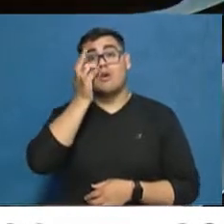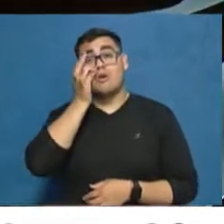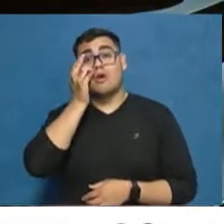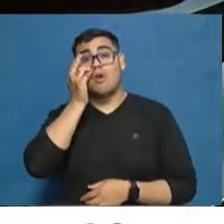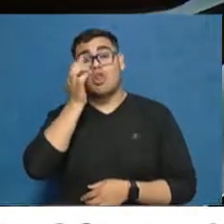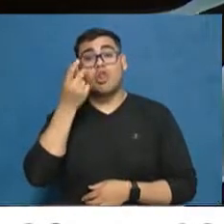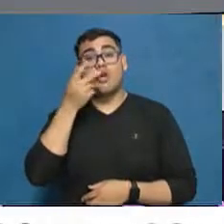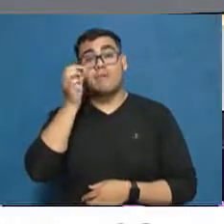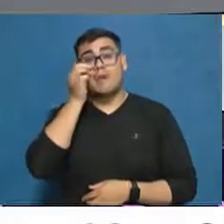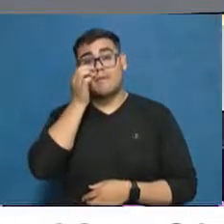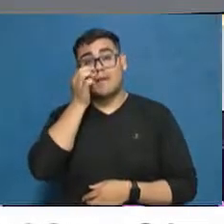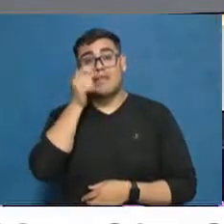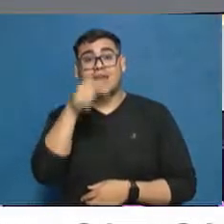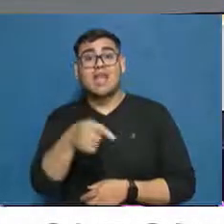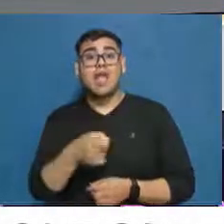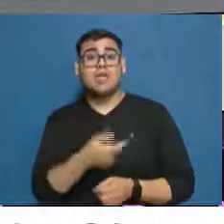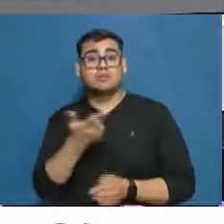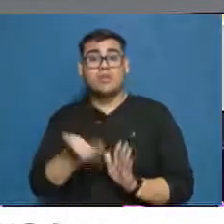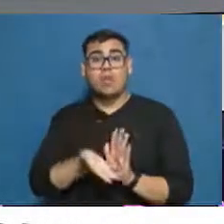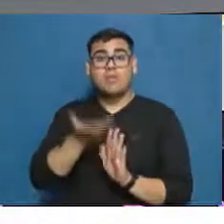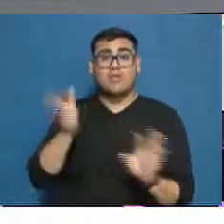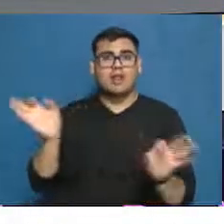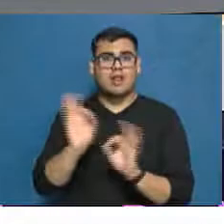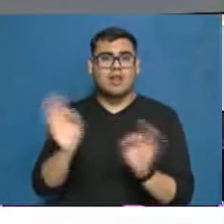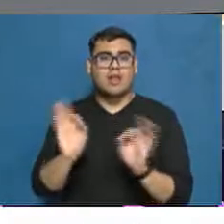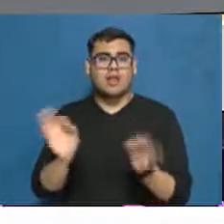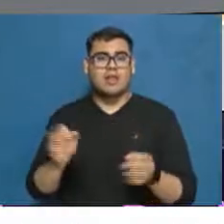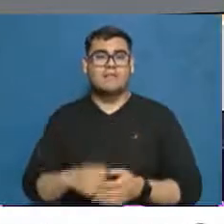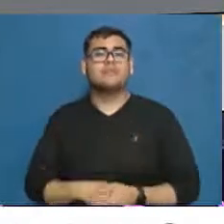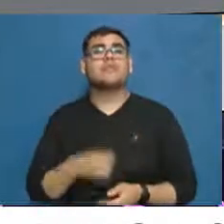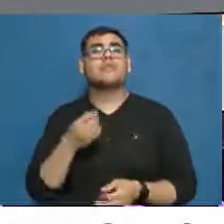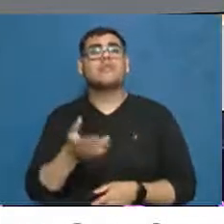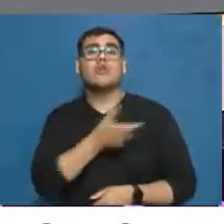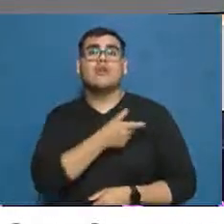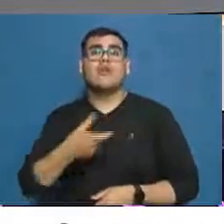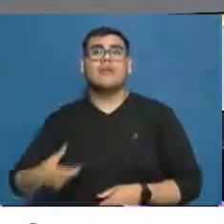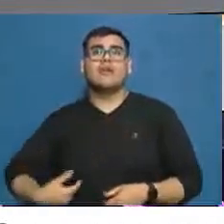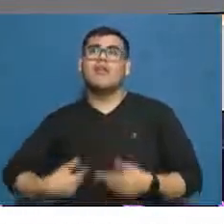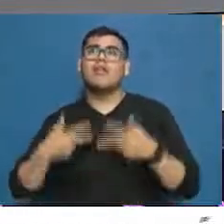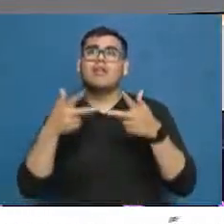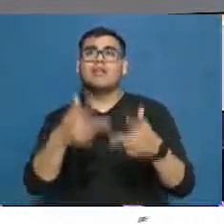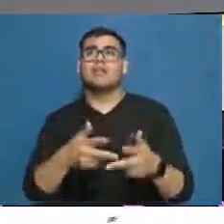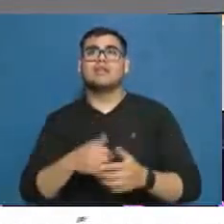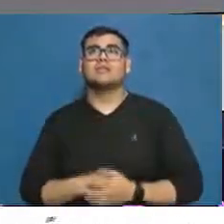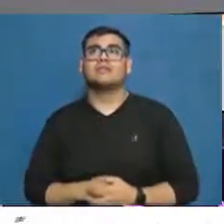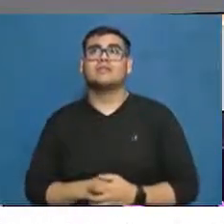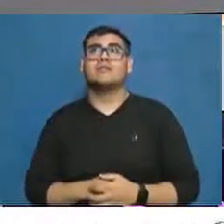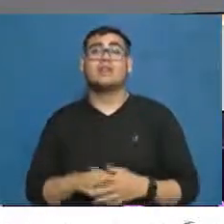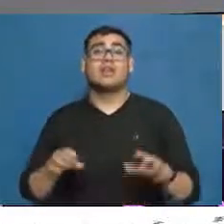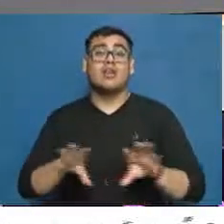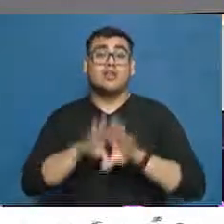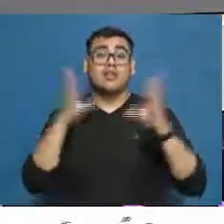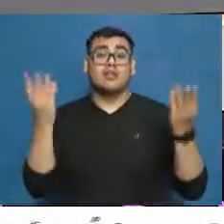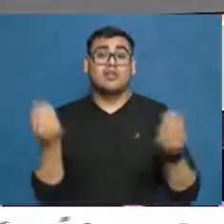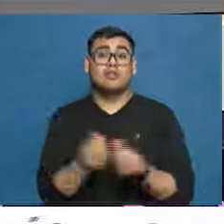salarial. Bueno, y frente a esto, ¿qué dijeron desde el gobierno? Desde el gobierno aseguraron que la oferta llega a un total del